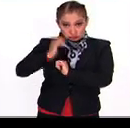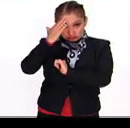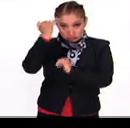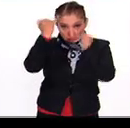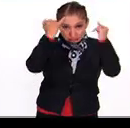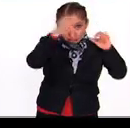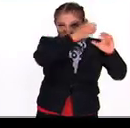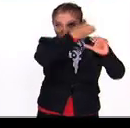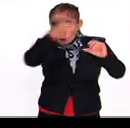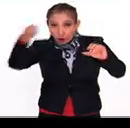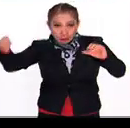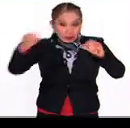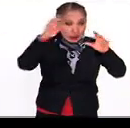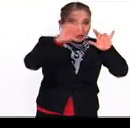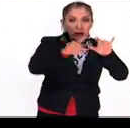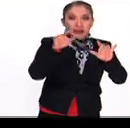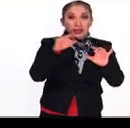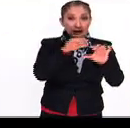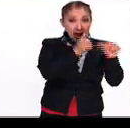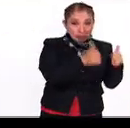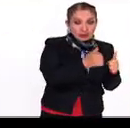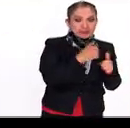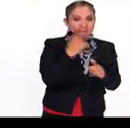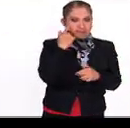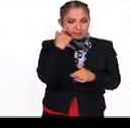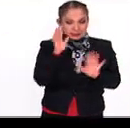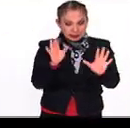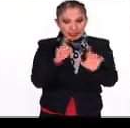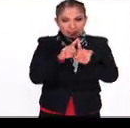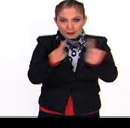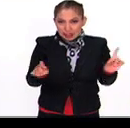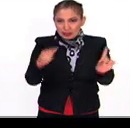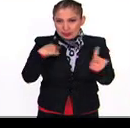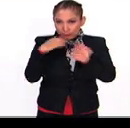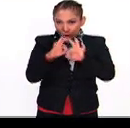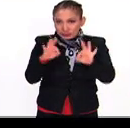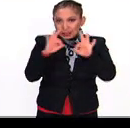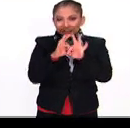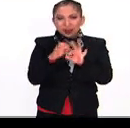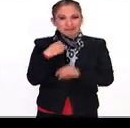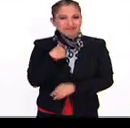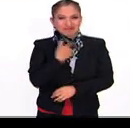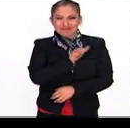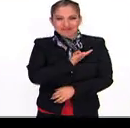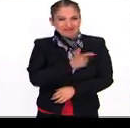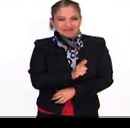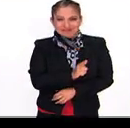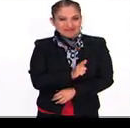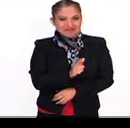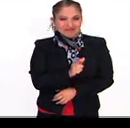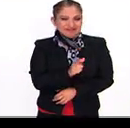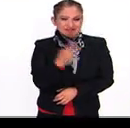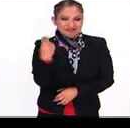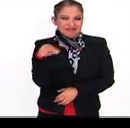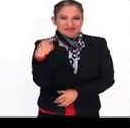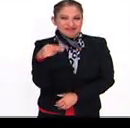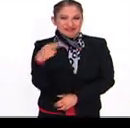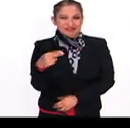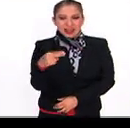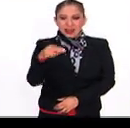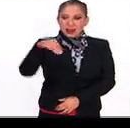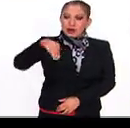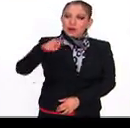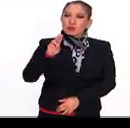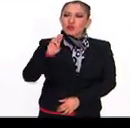tuya, no, porque y del artista. Mira, una cosa que es muy importante y que hace que yo no sea, no acepte el